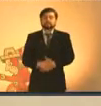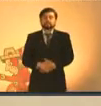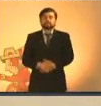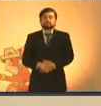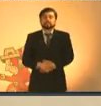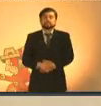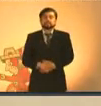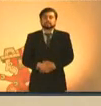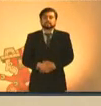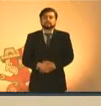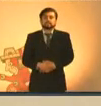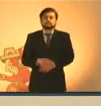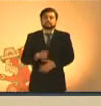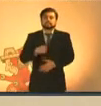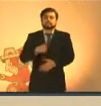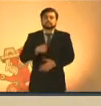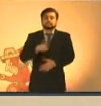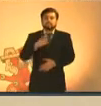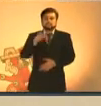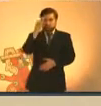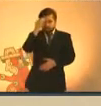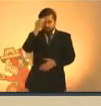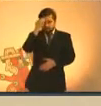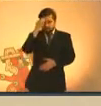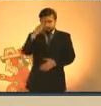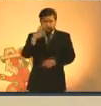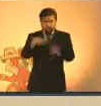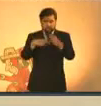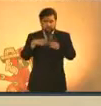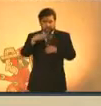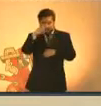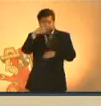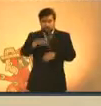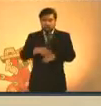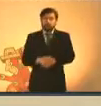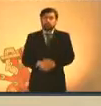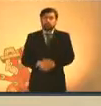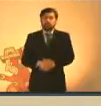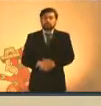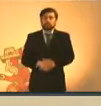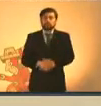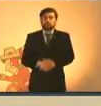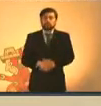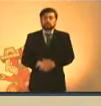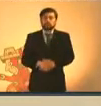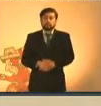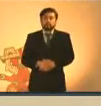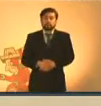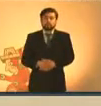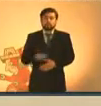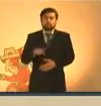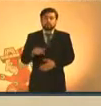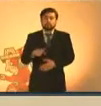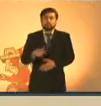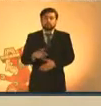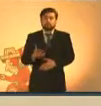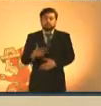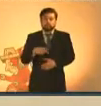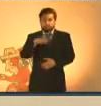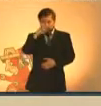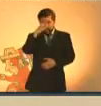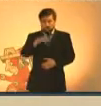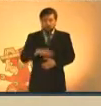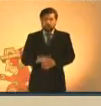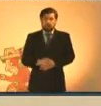de quienes yo conozco que vinieron a méxico y que méxico les abrió